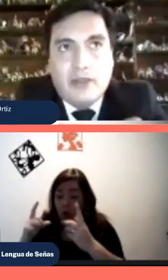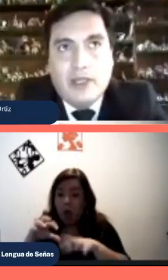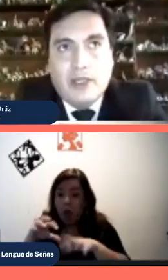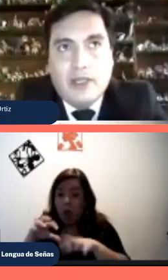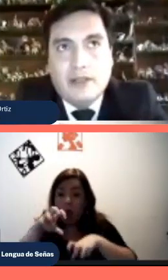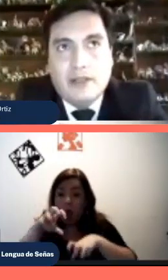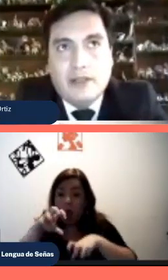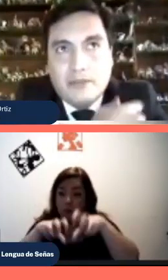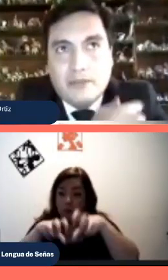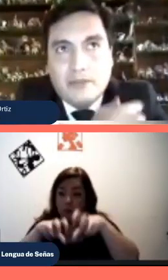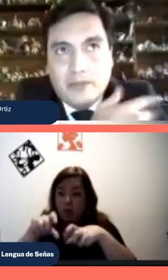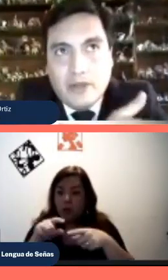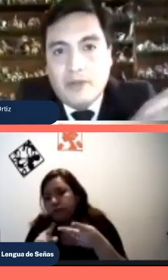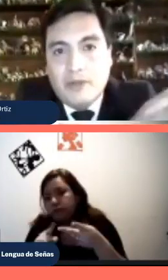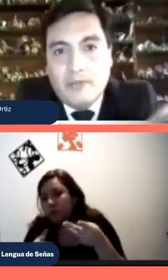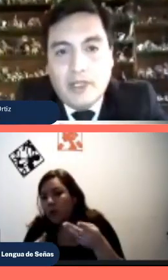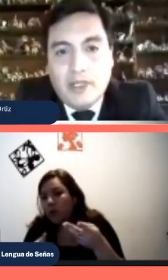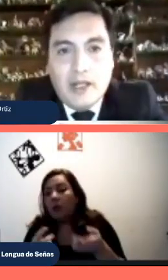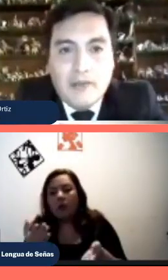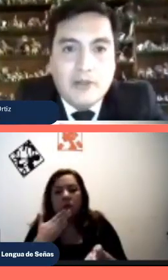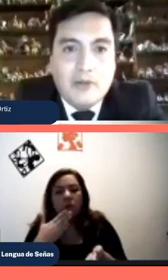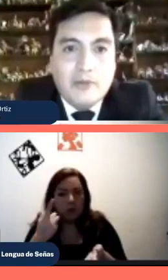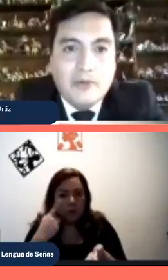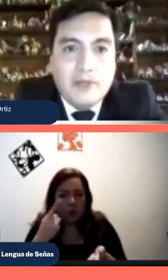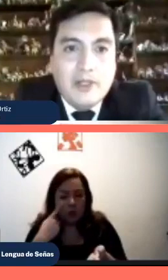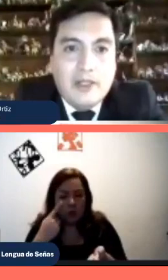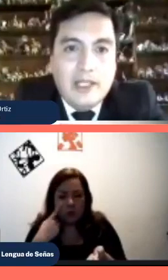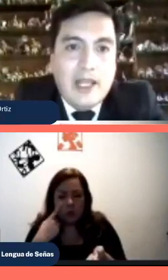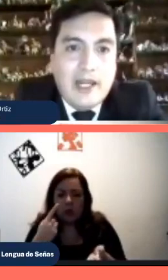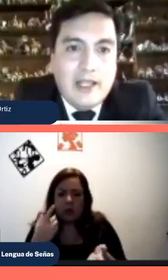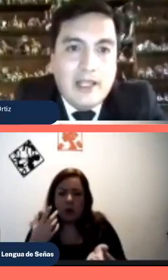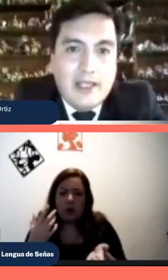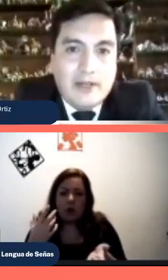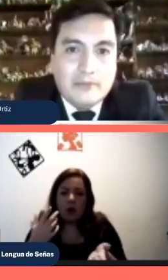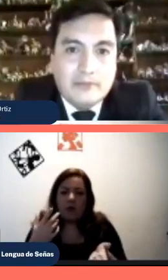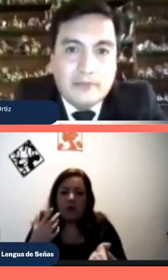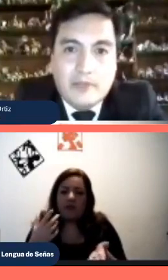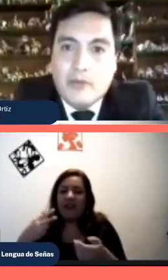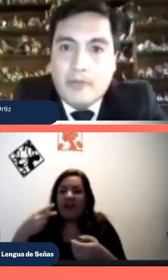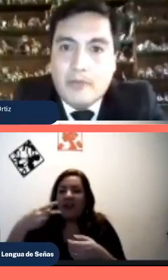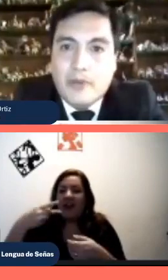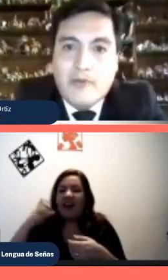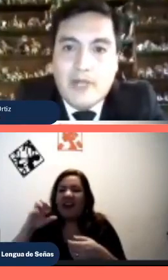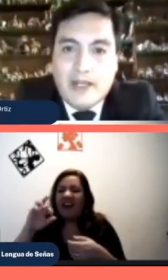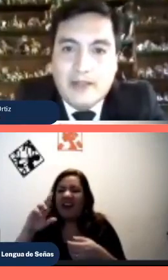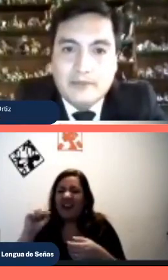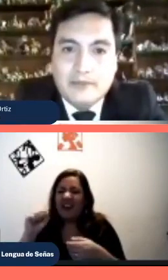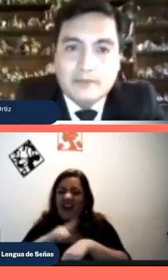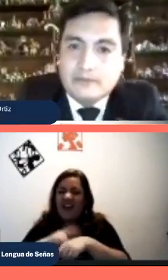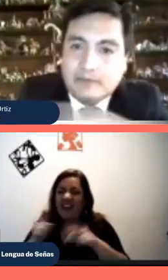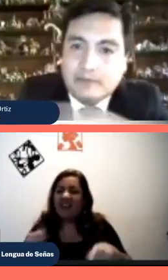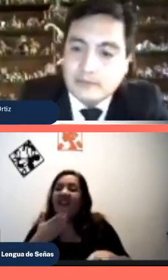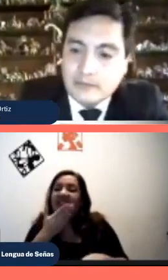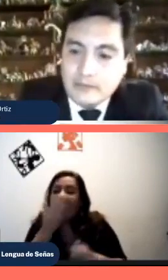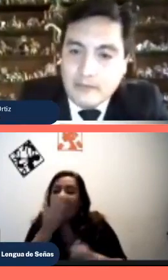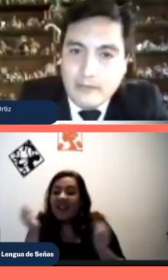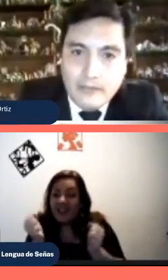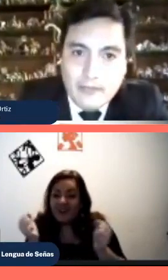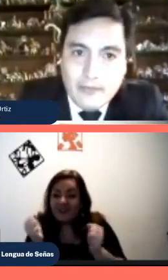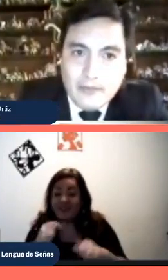aquellos que se conocen generalmente como de la era del hielo, como lo podemos ver acá.